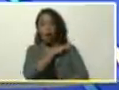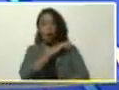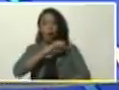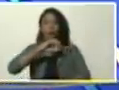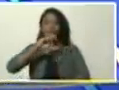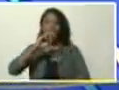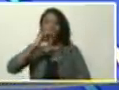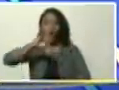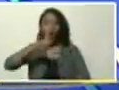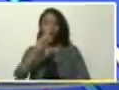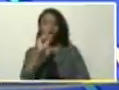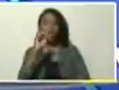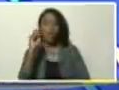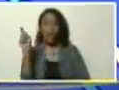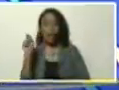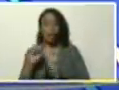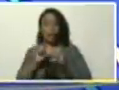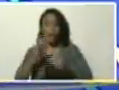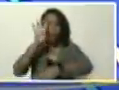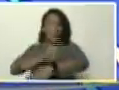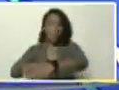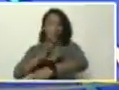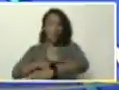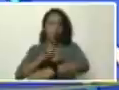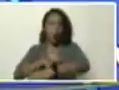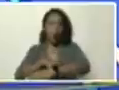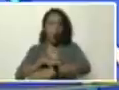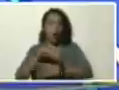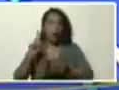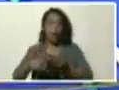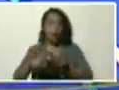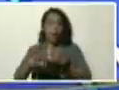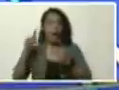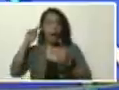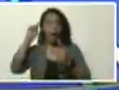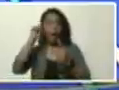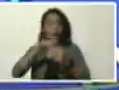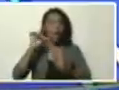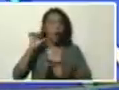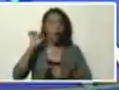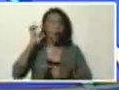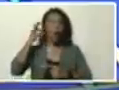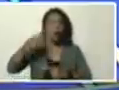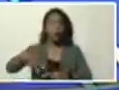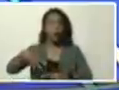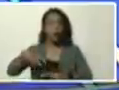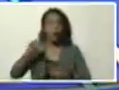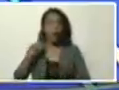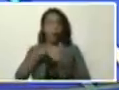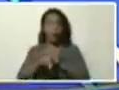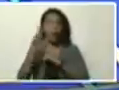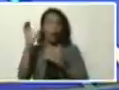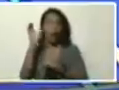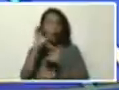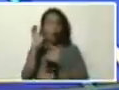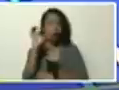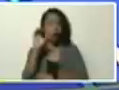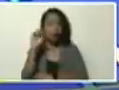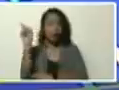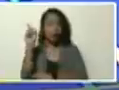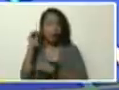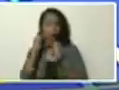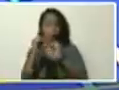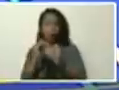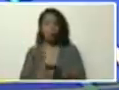que parte desde Barcelona, continúa por Machurucuto hacia Guatire y finalmente entra a Caracas desde el